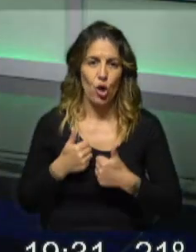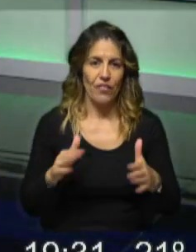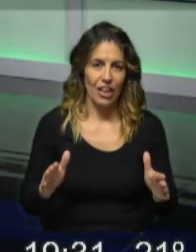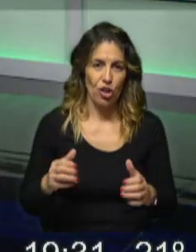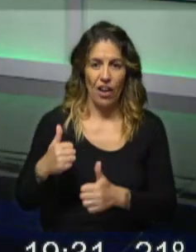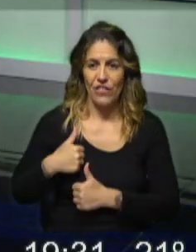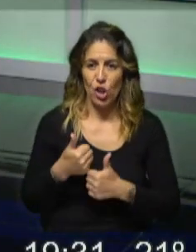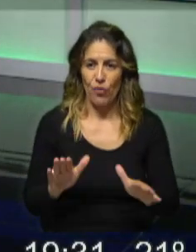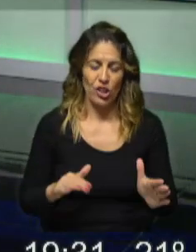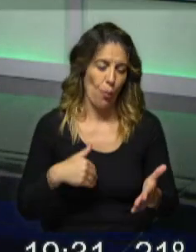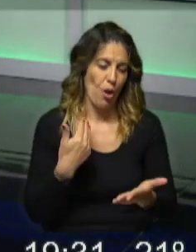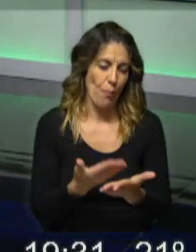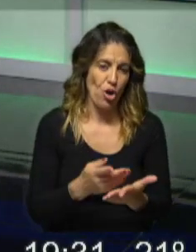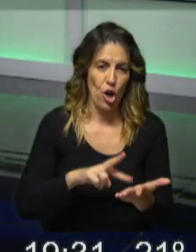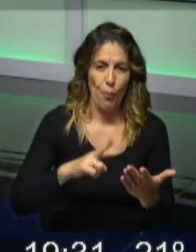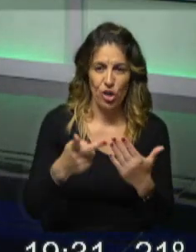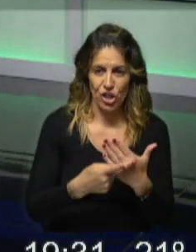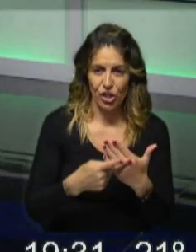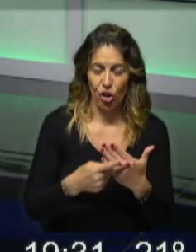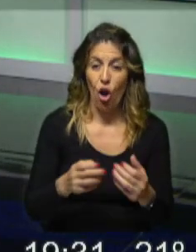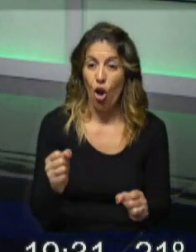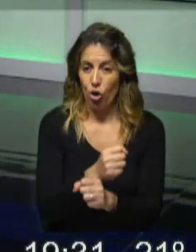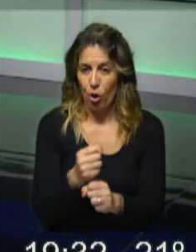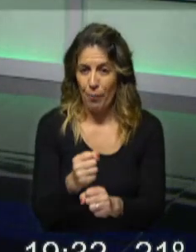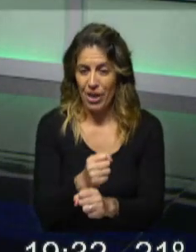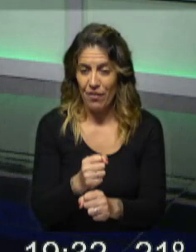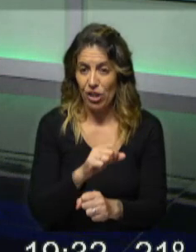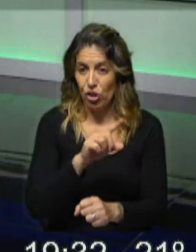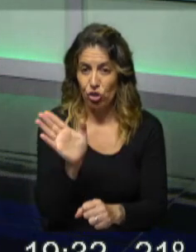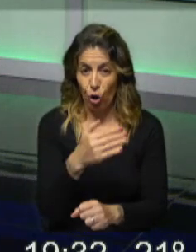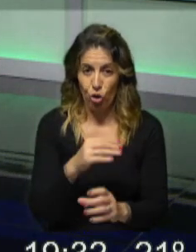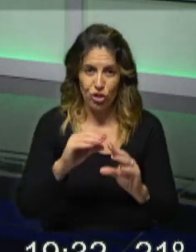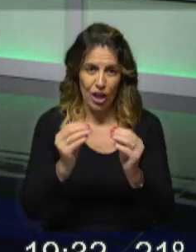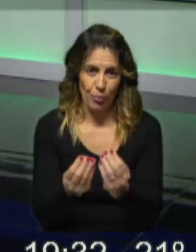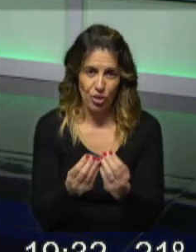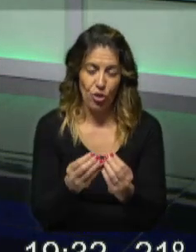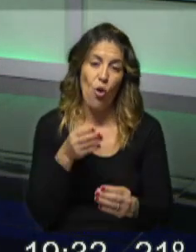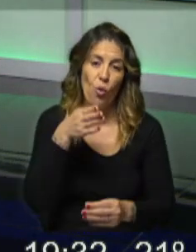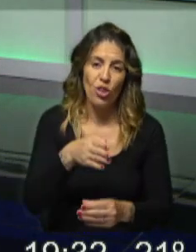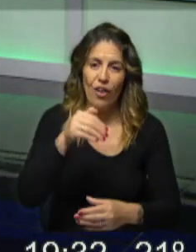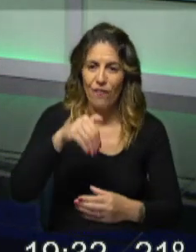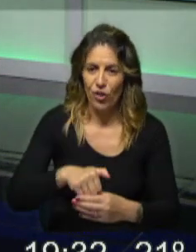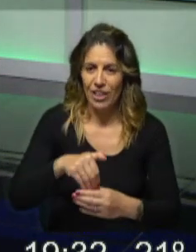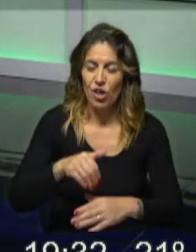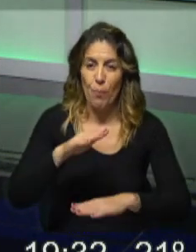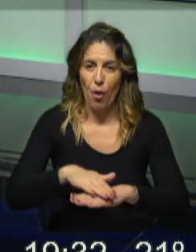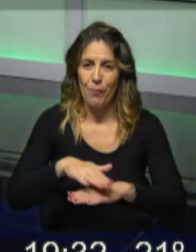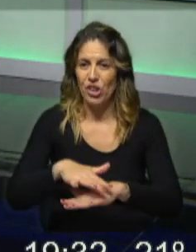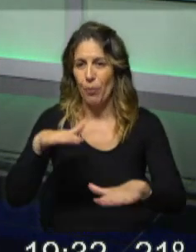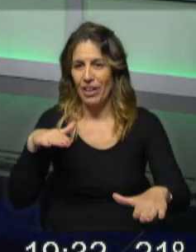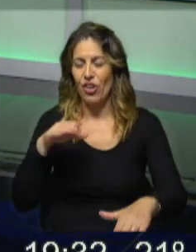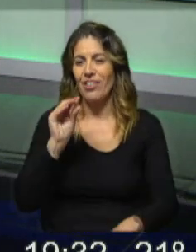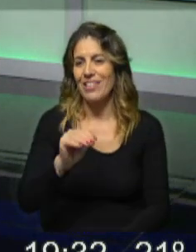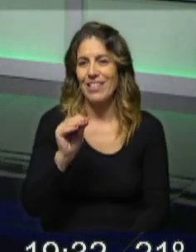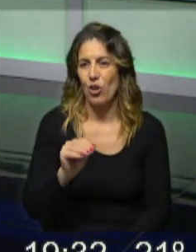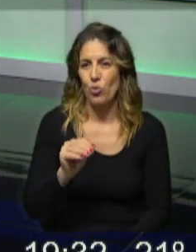lo aprueban por unanimidad en la comisión y cuando va votación en el momento del plenario es que se anuncia